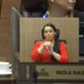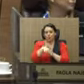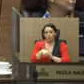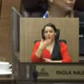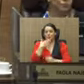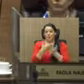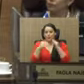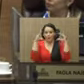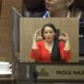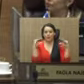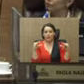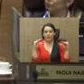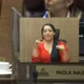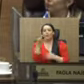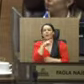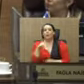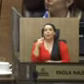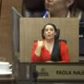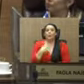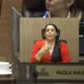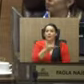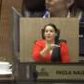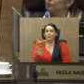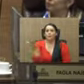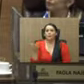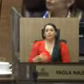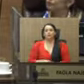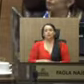Buenas tardes, compañeros.